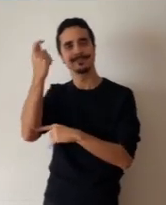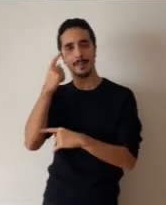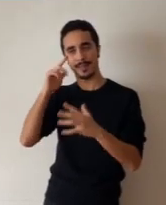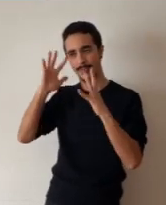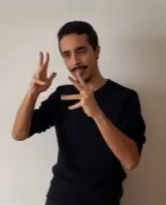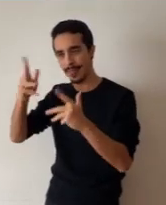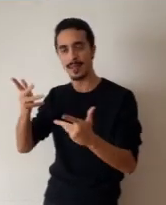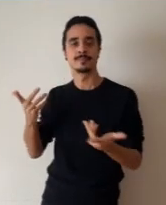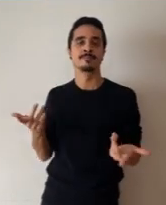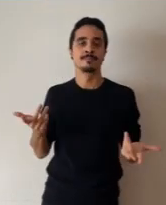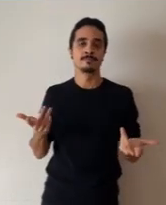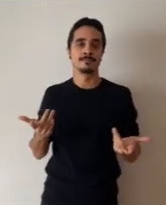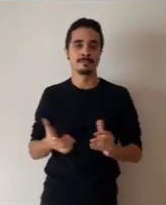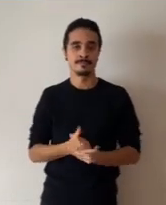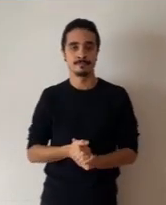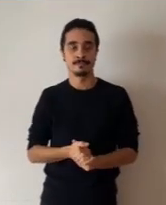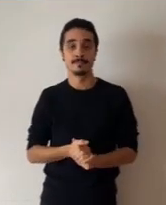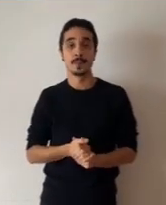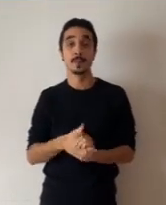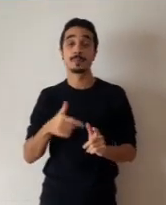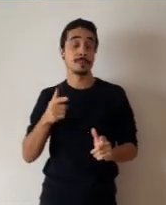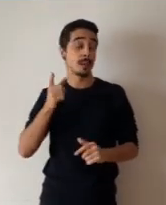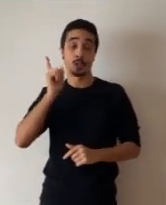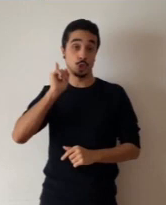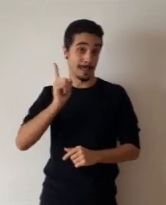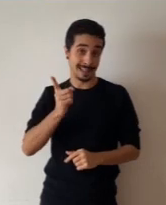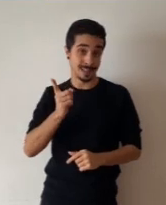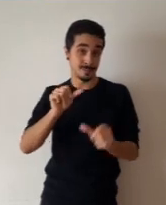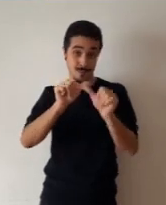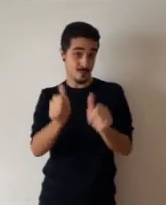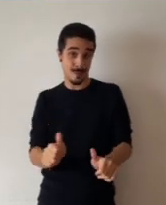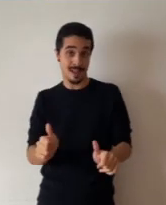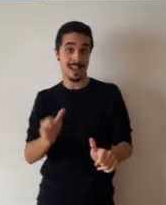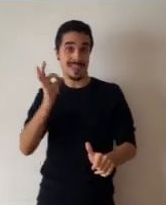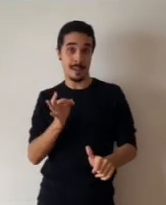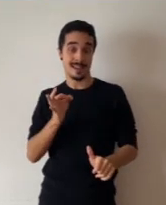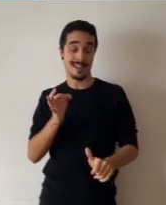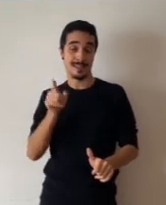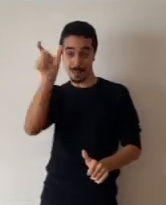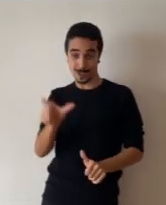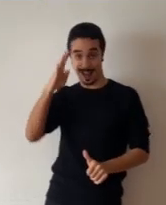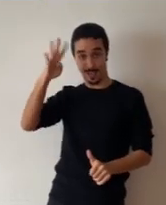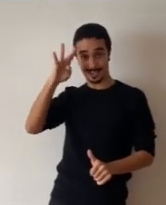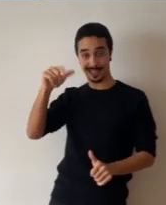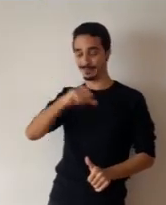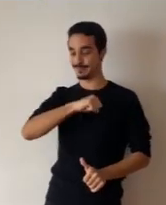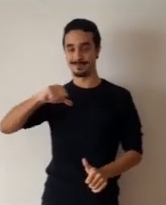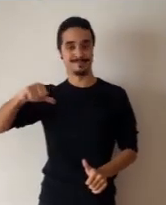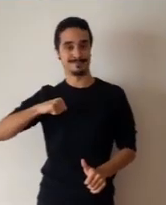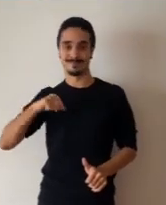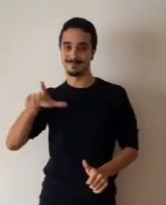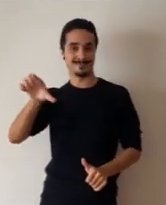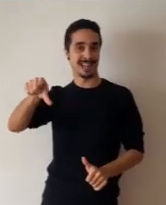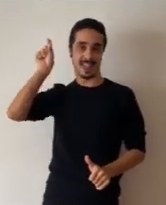usen o las bombas o los sensores? Pues solamente hay un mecanismo y es que sean ellos mismos los que se